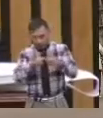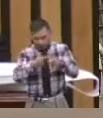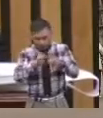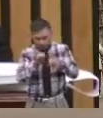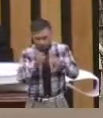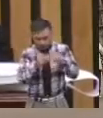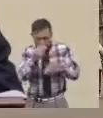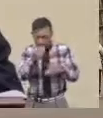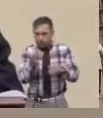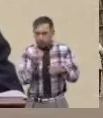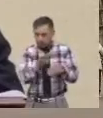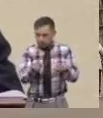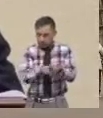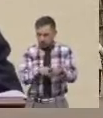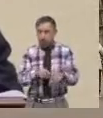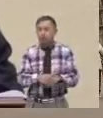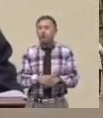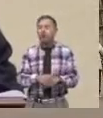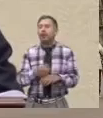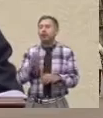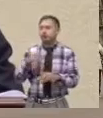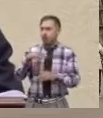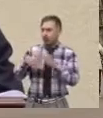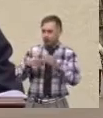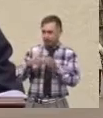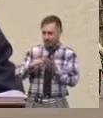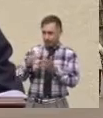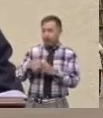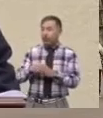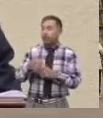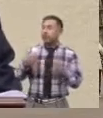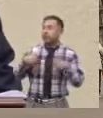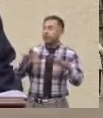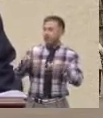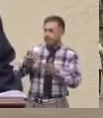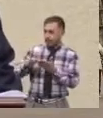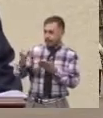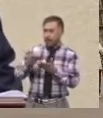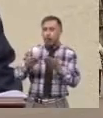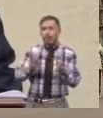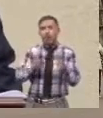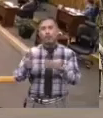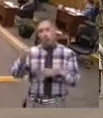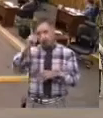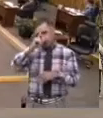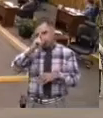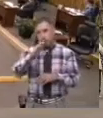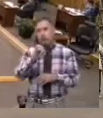consejero presidente. Gracias, señor representante. Tiene la palabra el consejero Ciro Murayama.